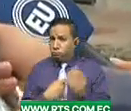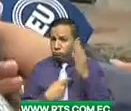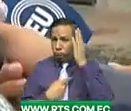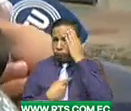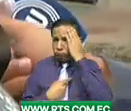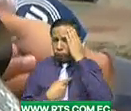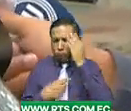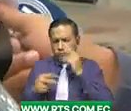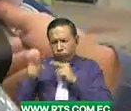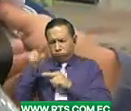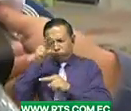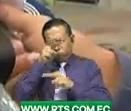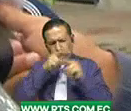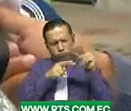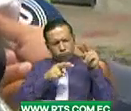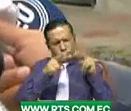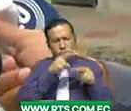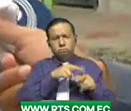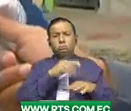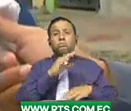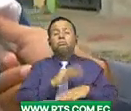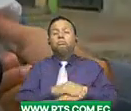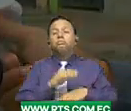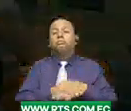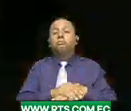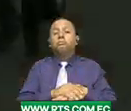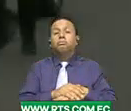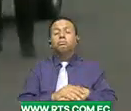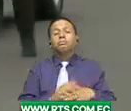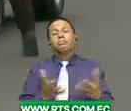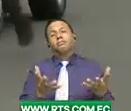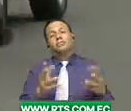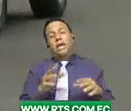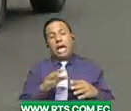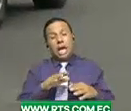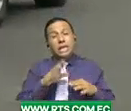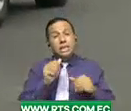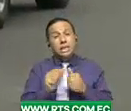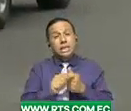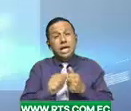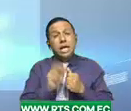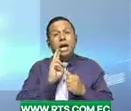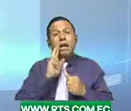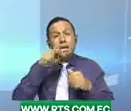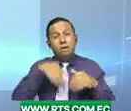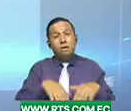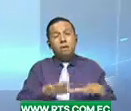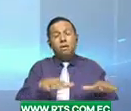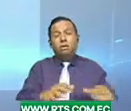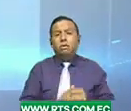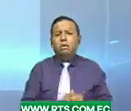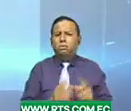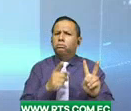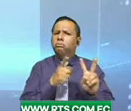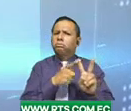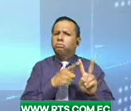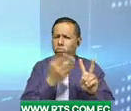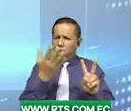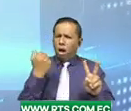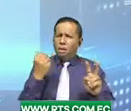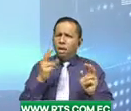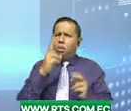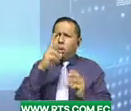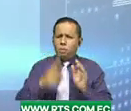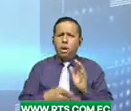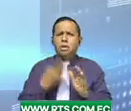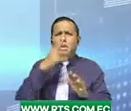las muertes que hay, es alrededor de los esteros, alrededor de los ríos. Una de las personas heridas registra dos detenciones según información de la